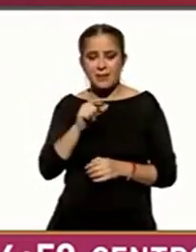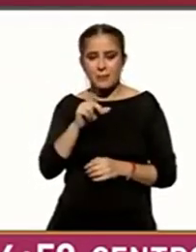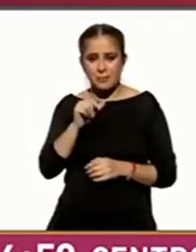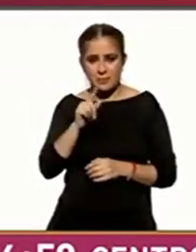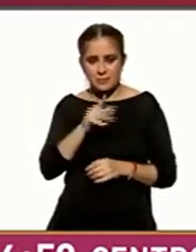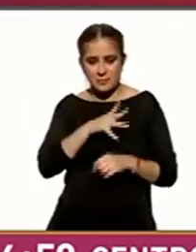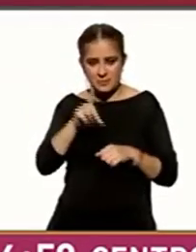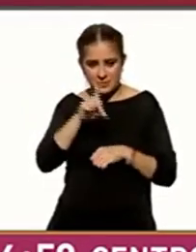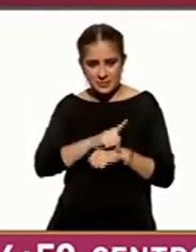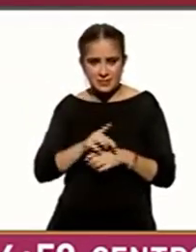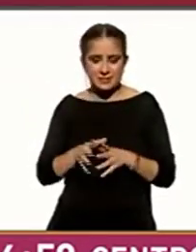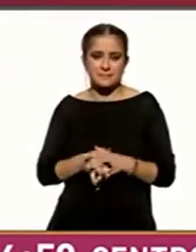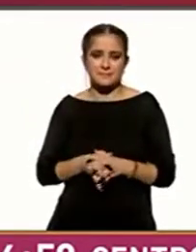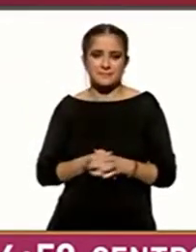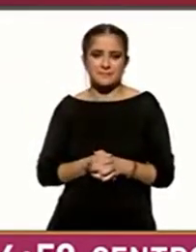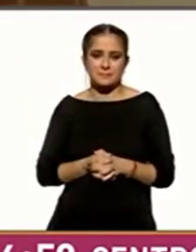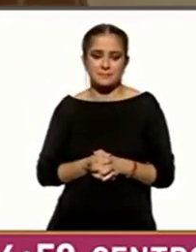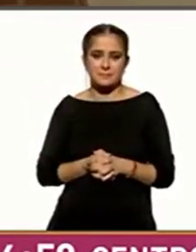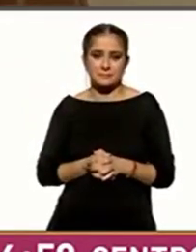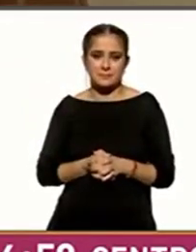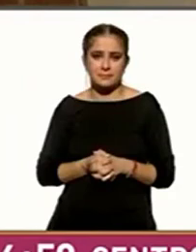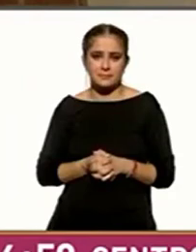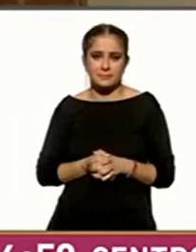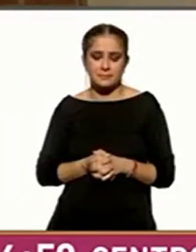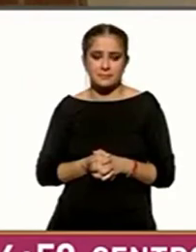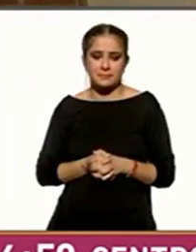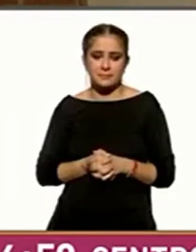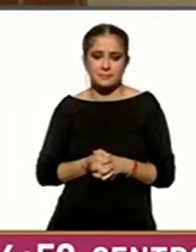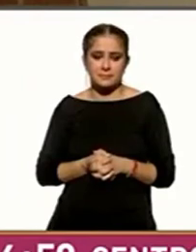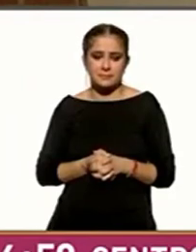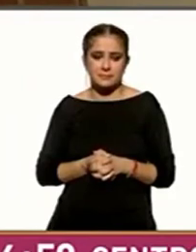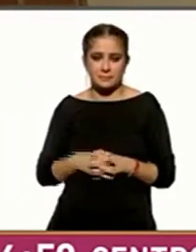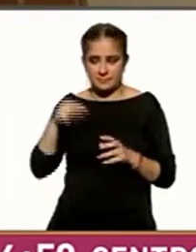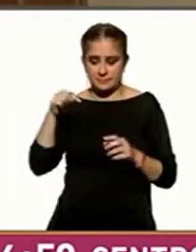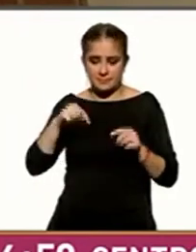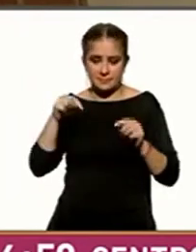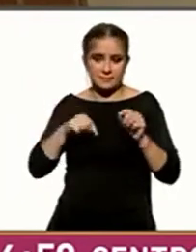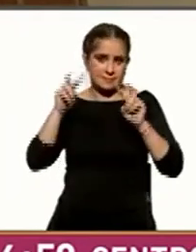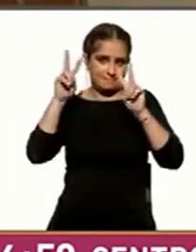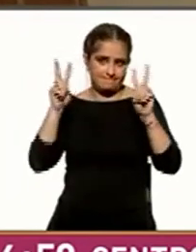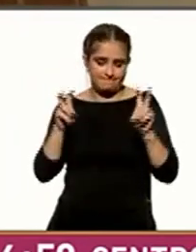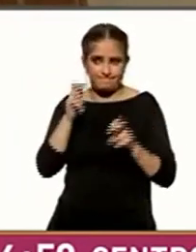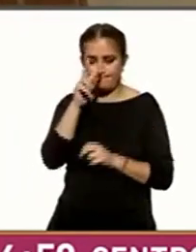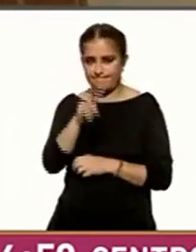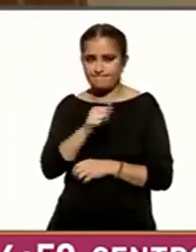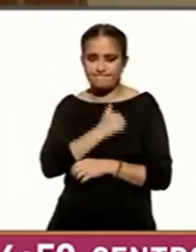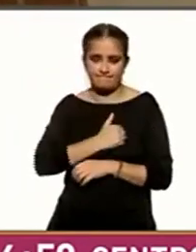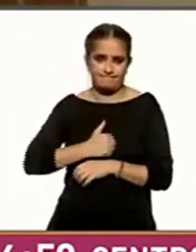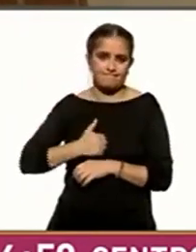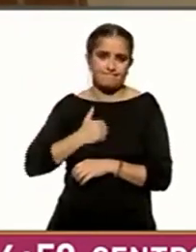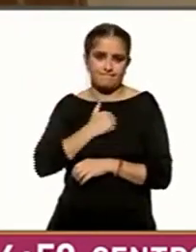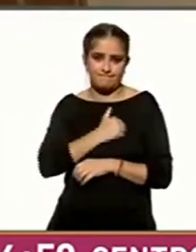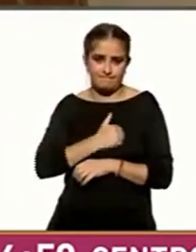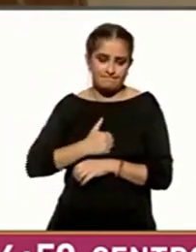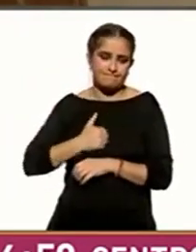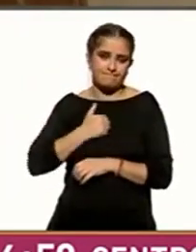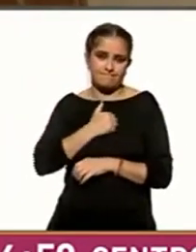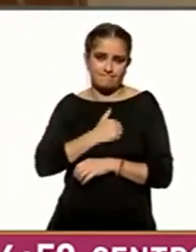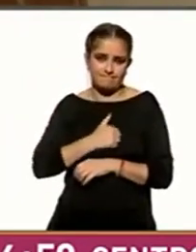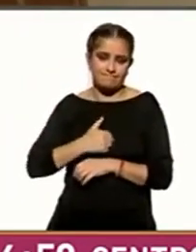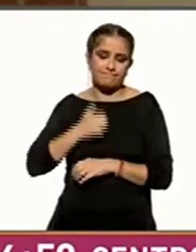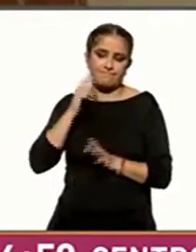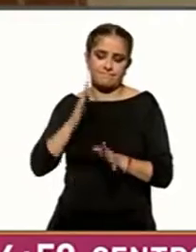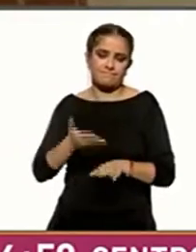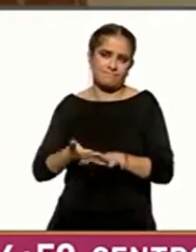día. Mira, este tema, pues te diría que lamentablemente le hemos dado seguimiento ya